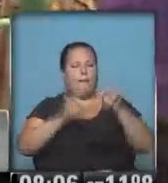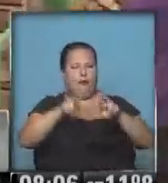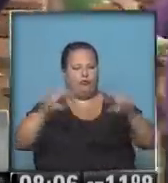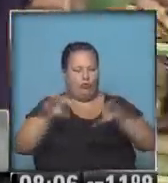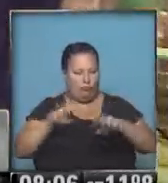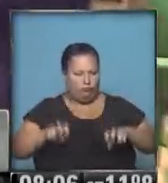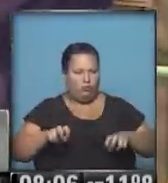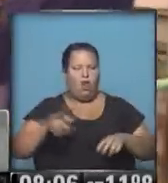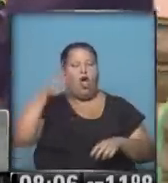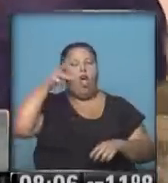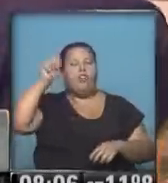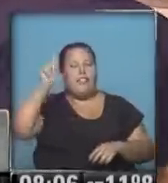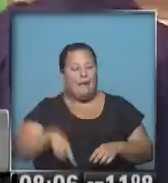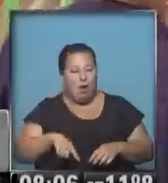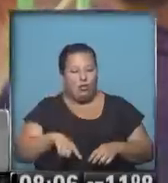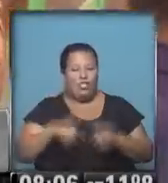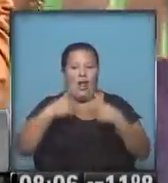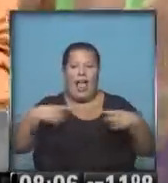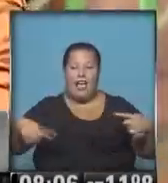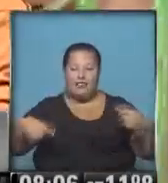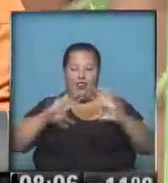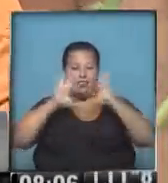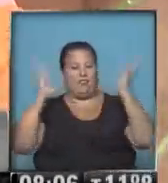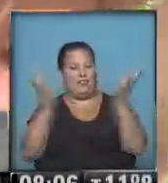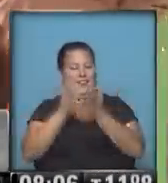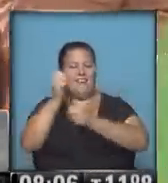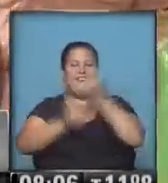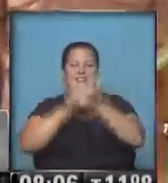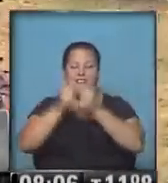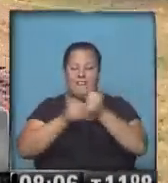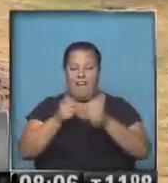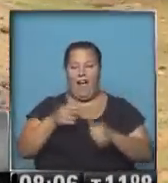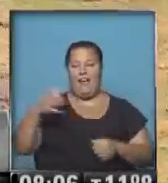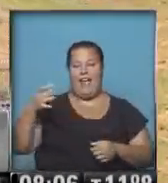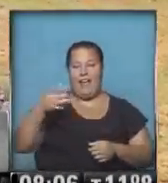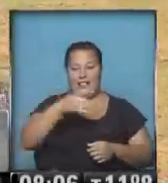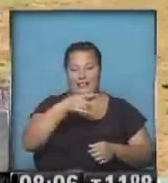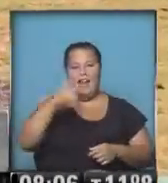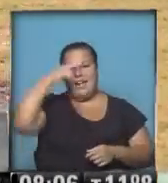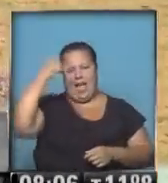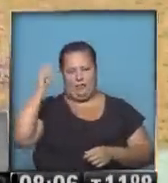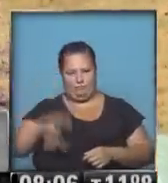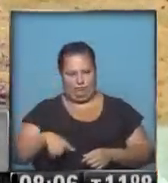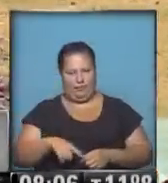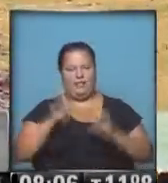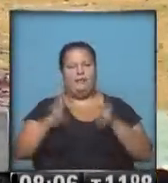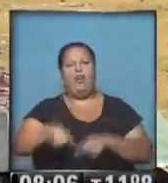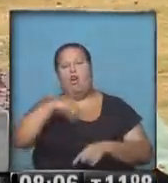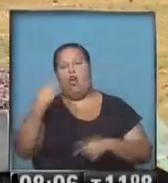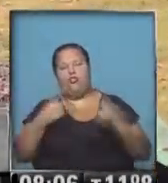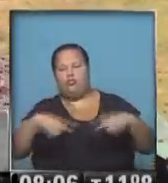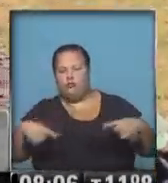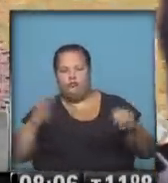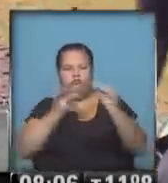pasajeros. El 80% del material que conforma la fabricación de la dupla es nacional. Después tiene algunos